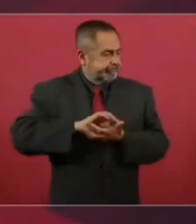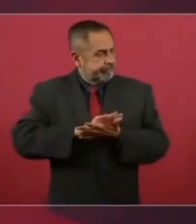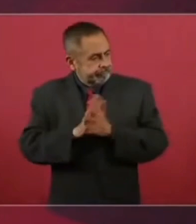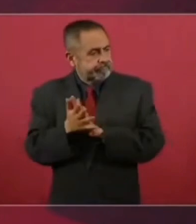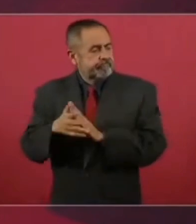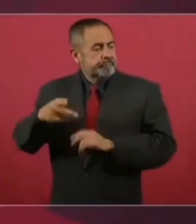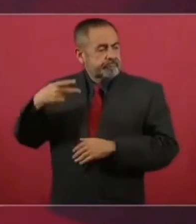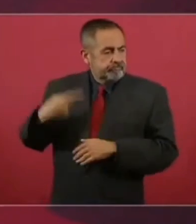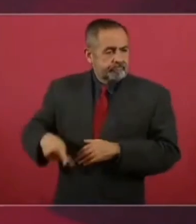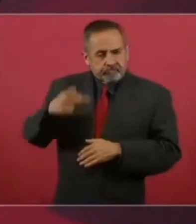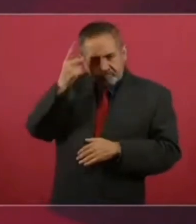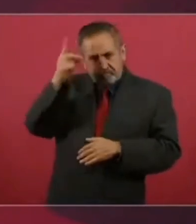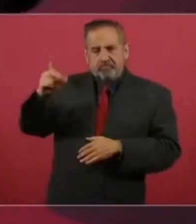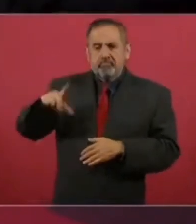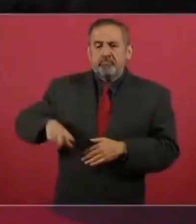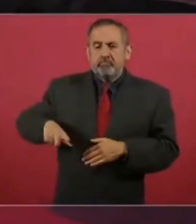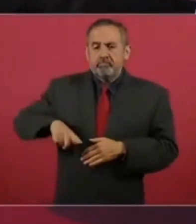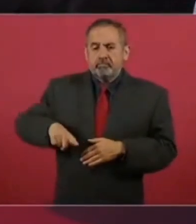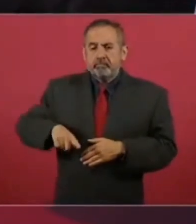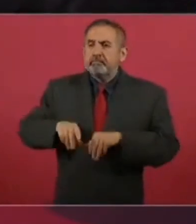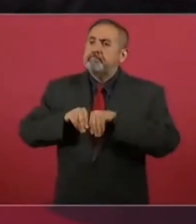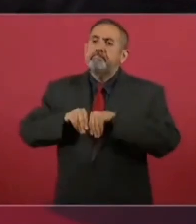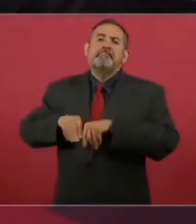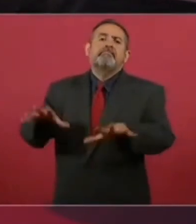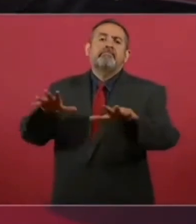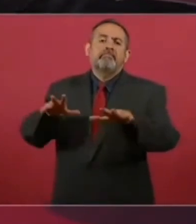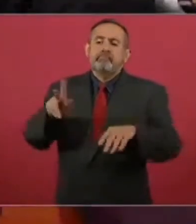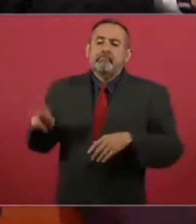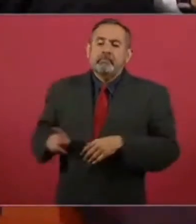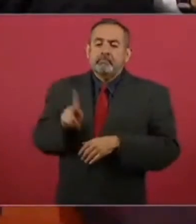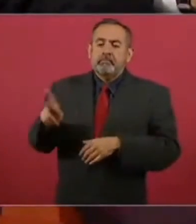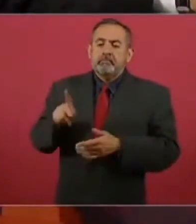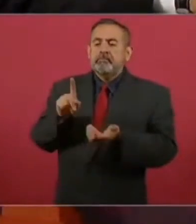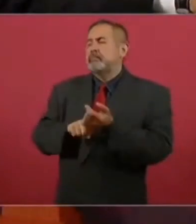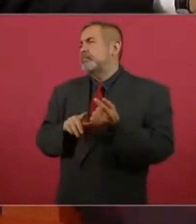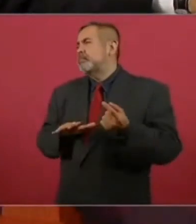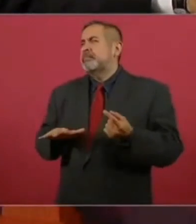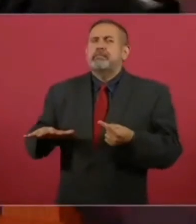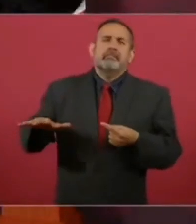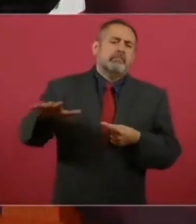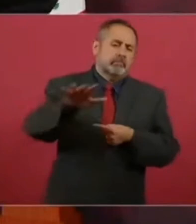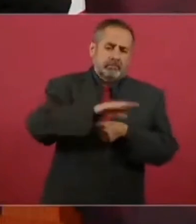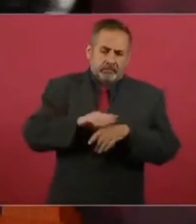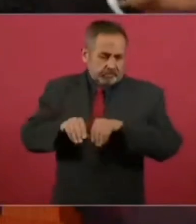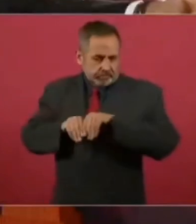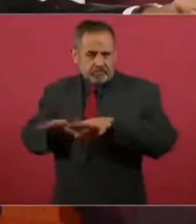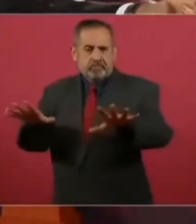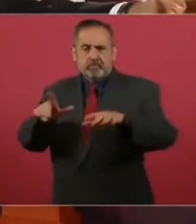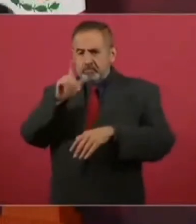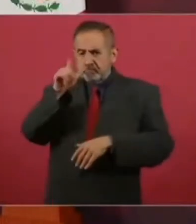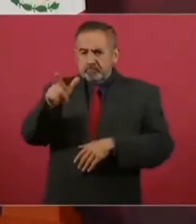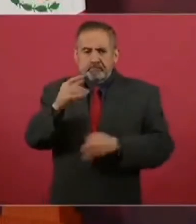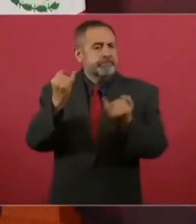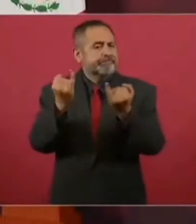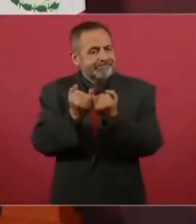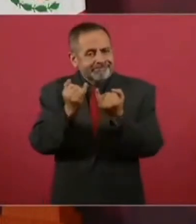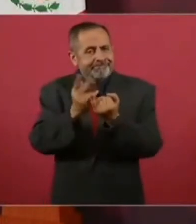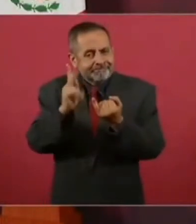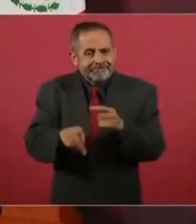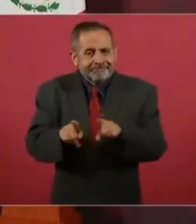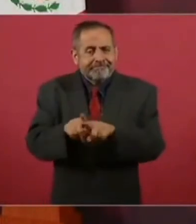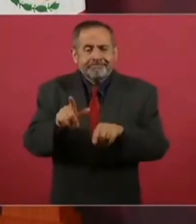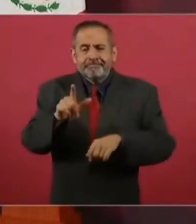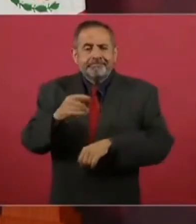industria eléctrica, se electrifican todos los pueblos de México. Es lo mismo que en el caso del